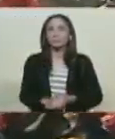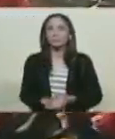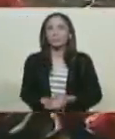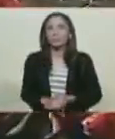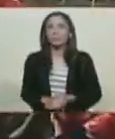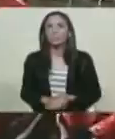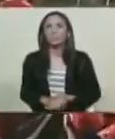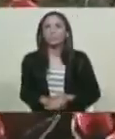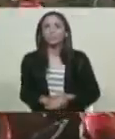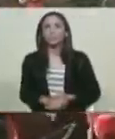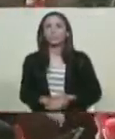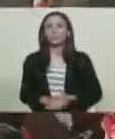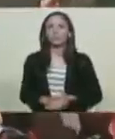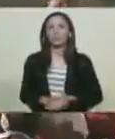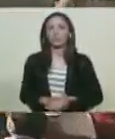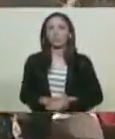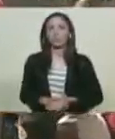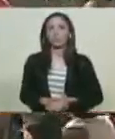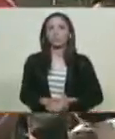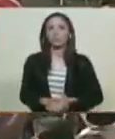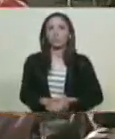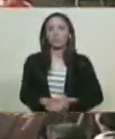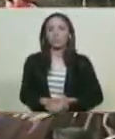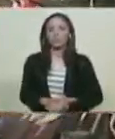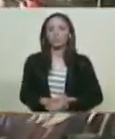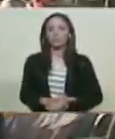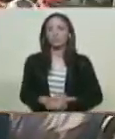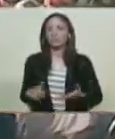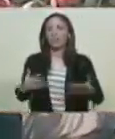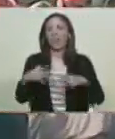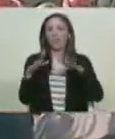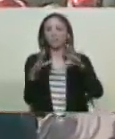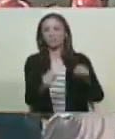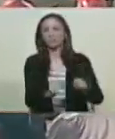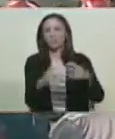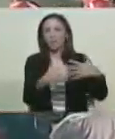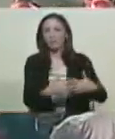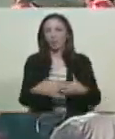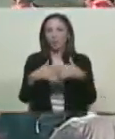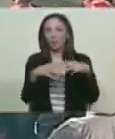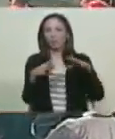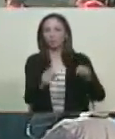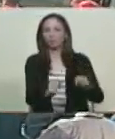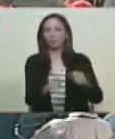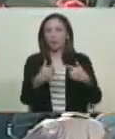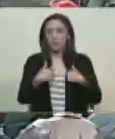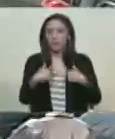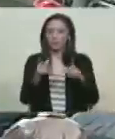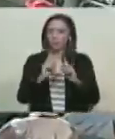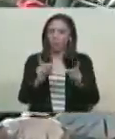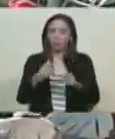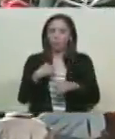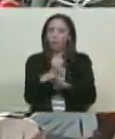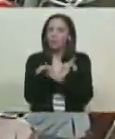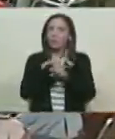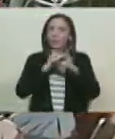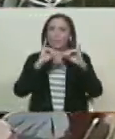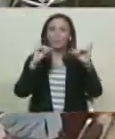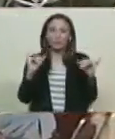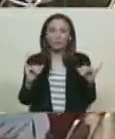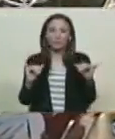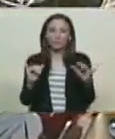Independiente del imperialismo, independiente de la oligarquía, soy un presidente independiente,